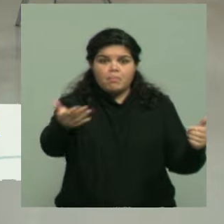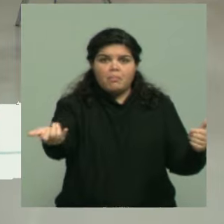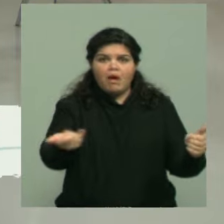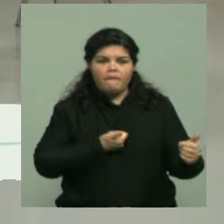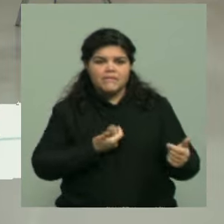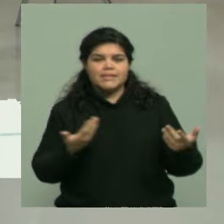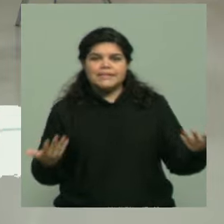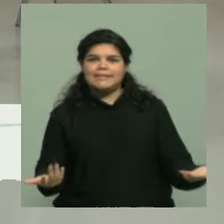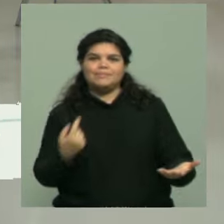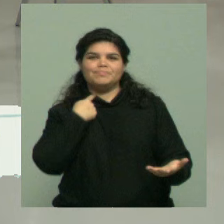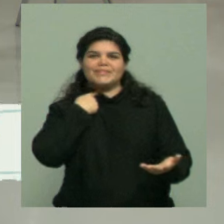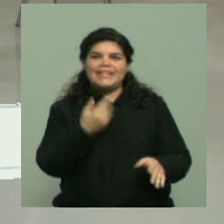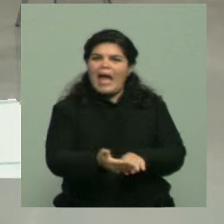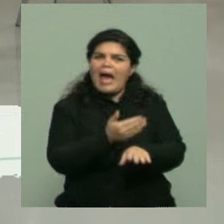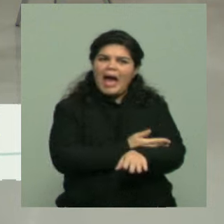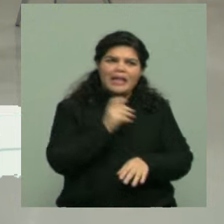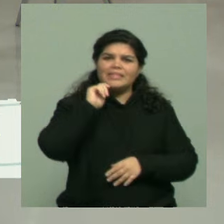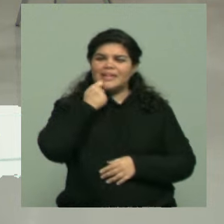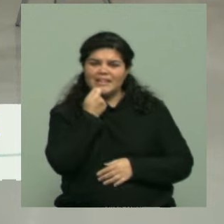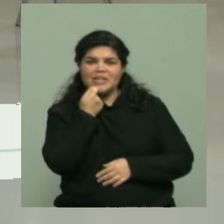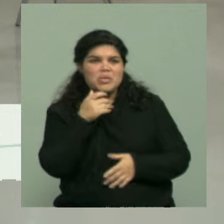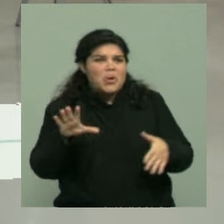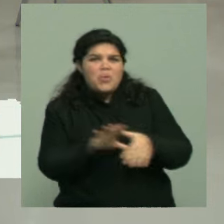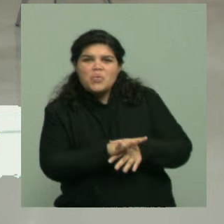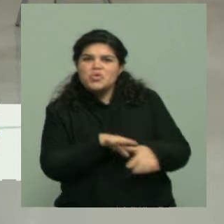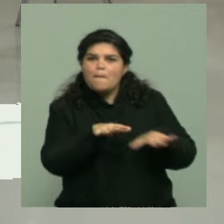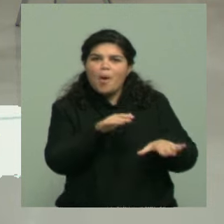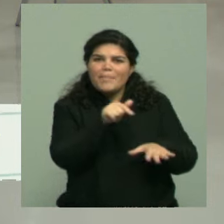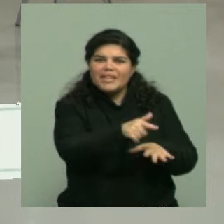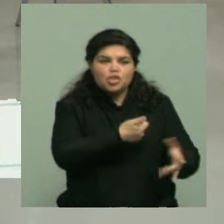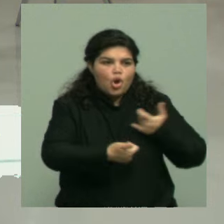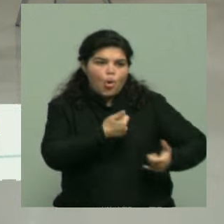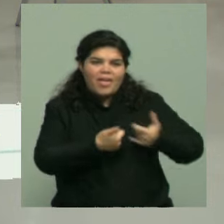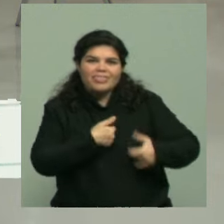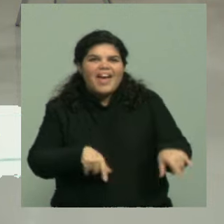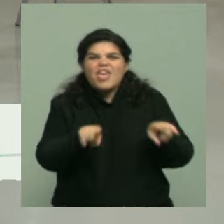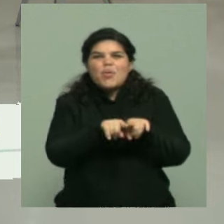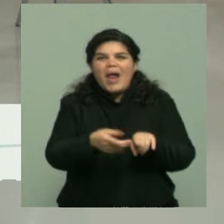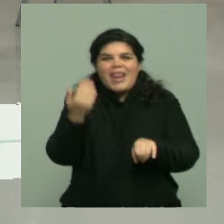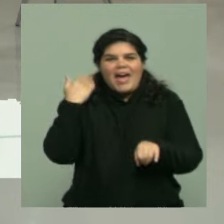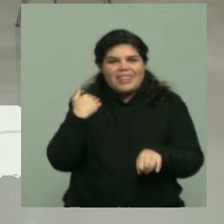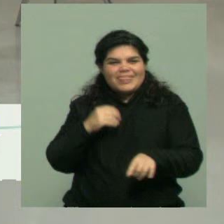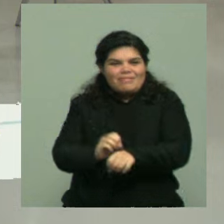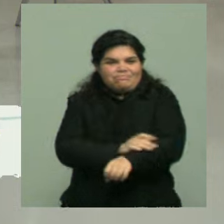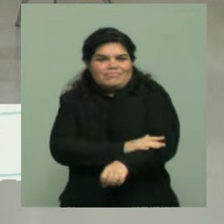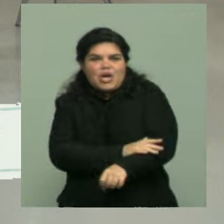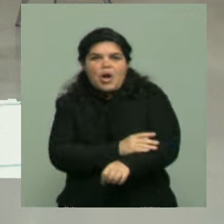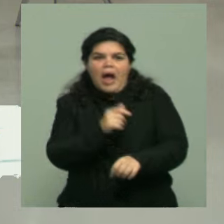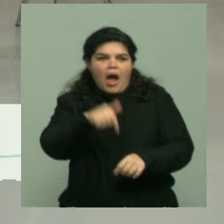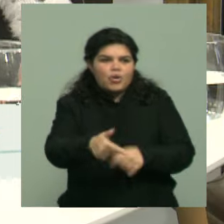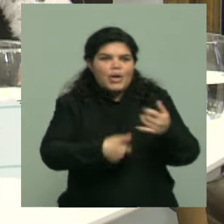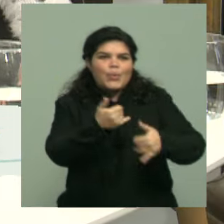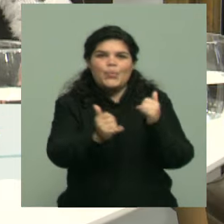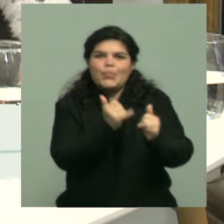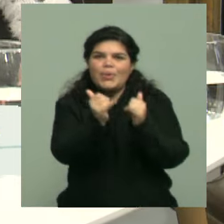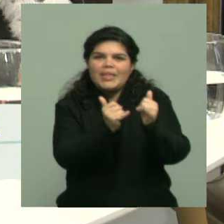momento saber qué se sintió, qué sintieron los chicos en ese momento. Más allá de que te lo pueden contar hoy, no es lo mismo que cuando están ahí filmando, ¿no? Exacto.